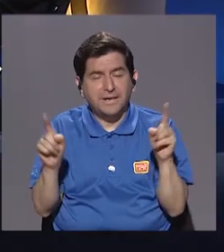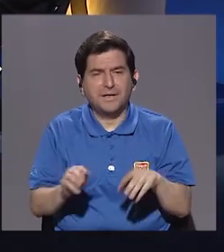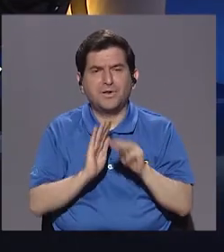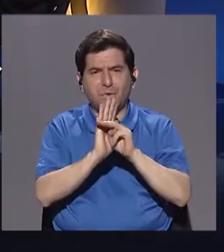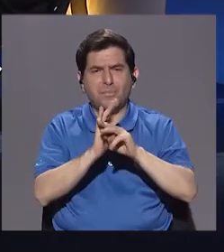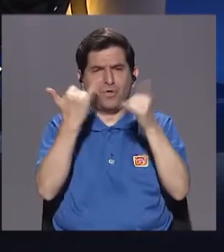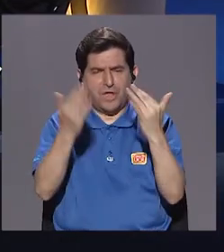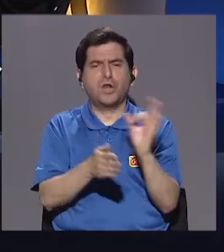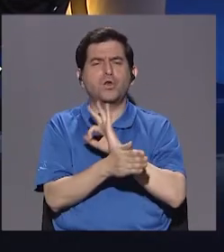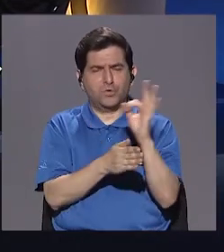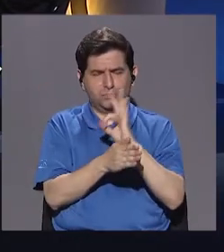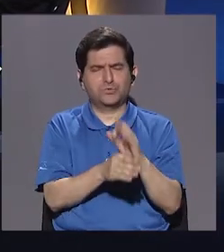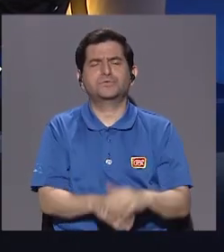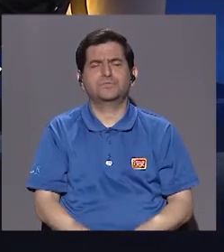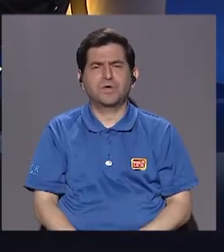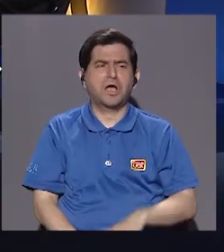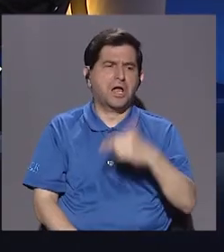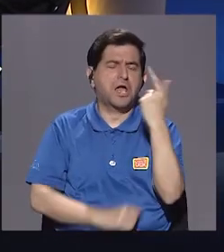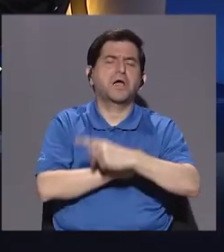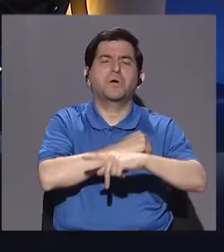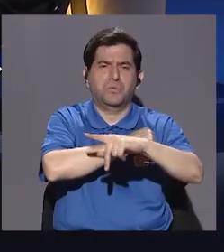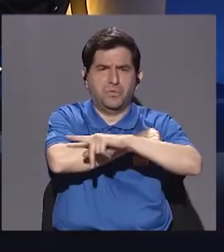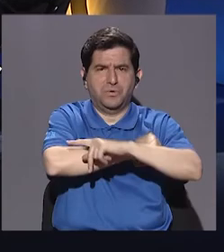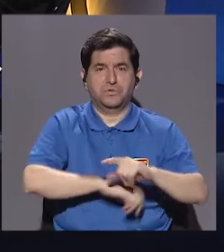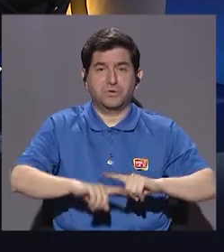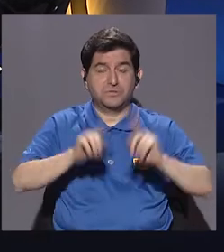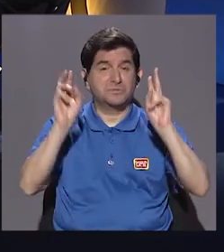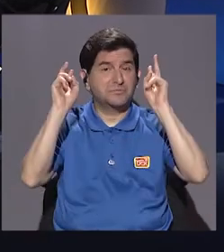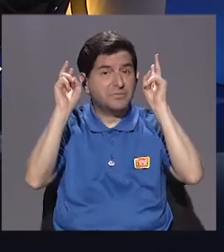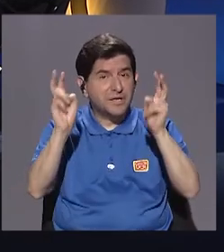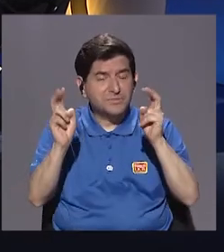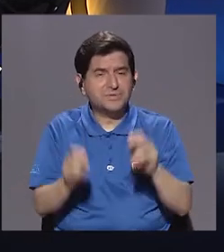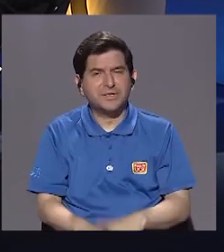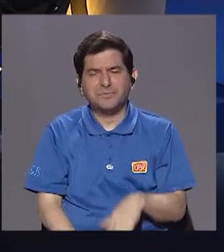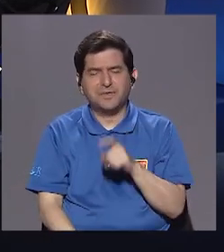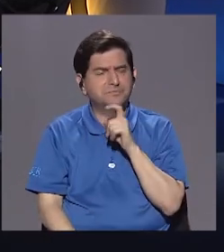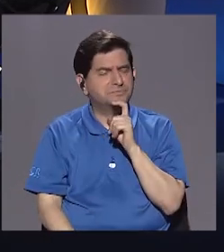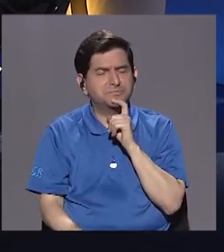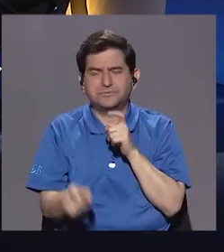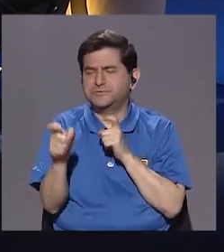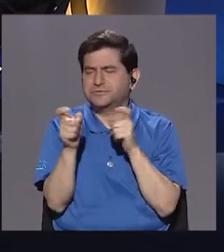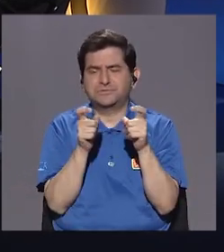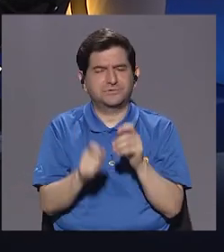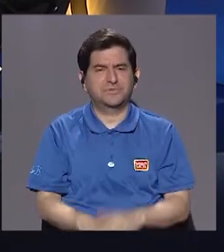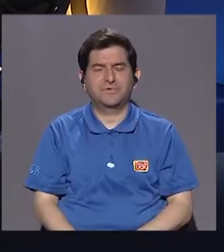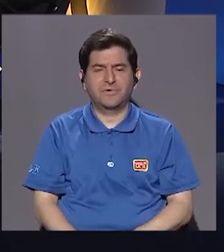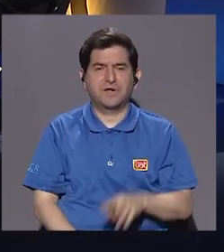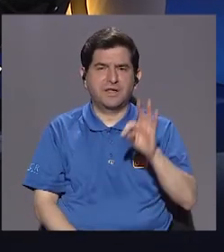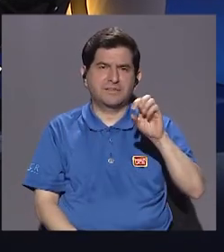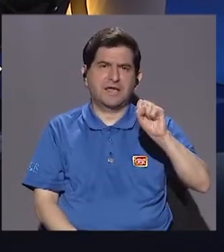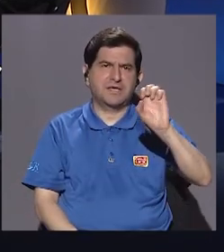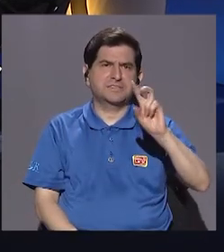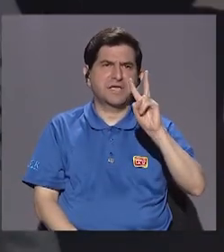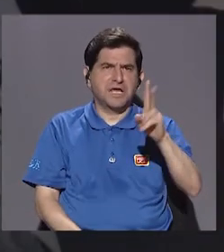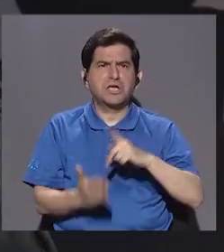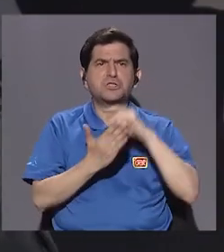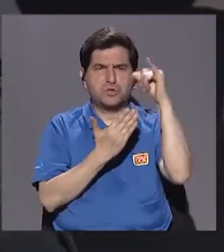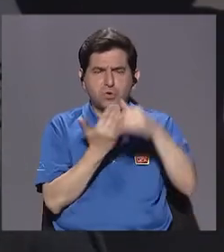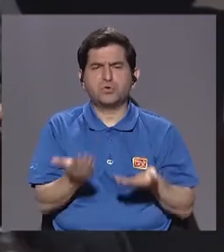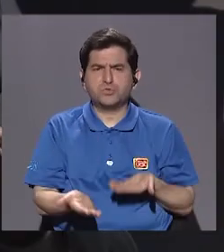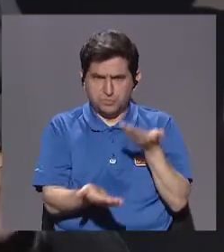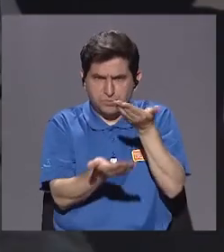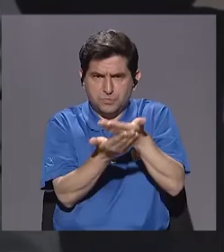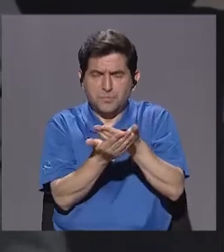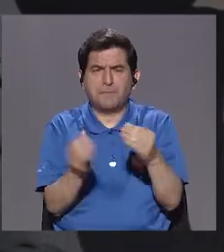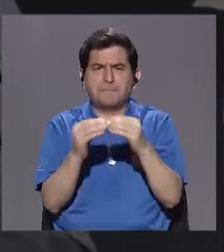modelos que ya están funcionando que han funcionado bien en otros países pero es un tema muy difícil de regular el tribunal ha presentado un par de proyectos para dar